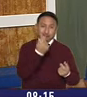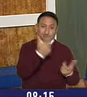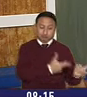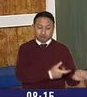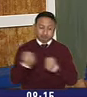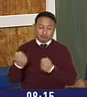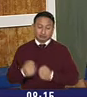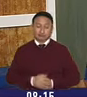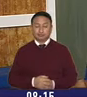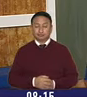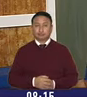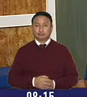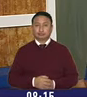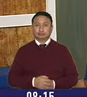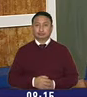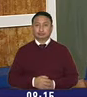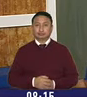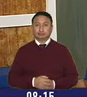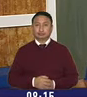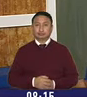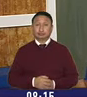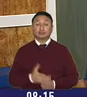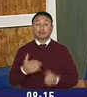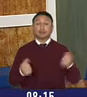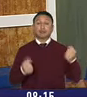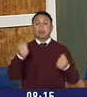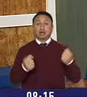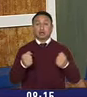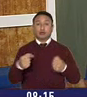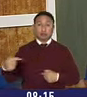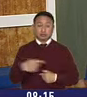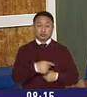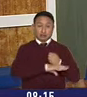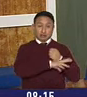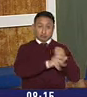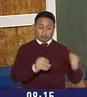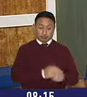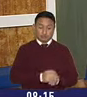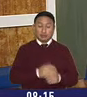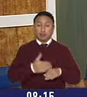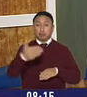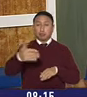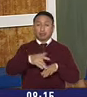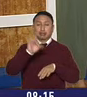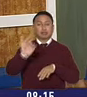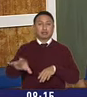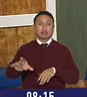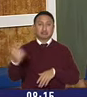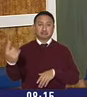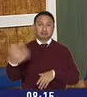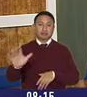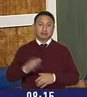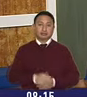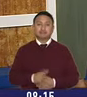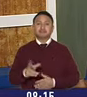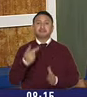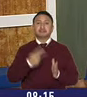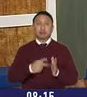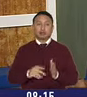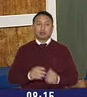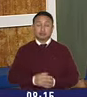que tenía el dispositivo electrónico. El vehículo en el que se movilizaban los delincuentes fue encontrado abandonado. ¿Qué pasó ahí? Habría